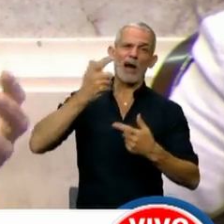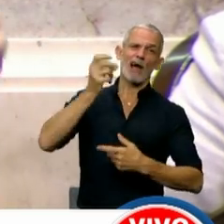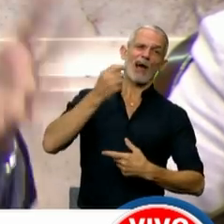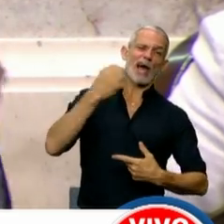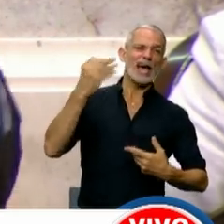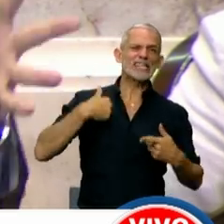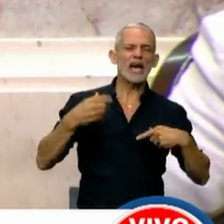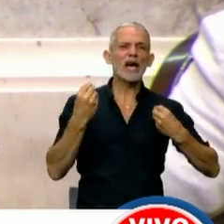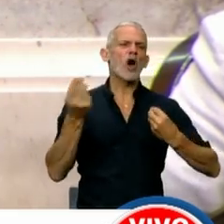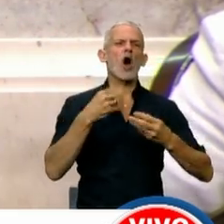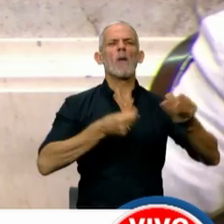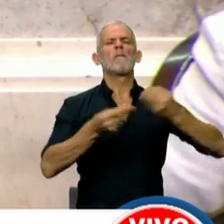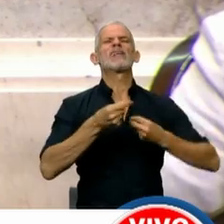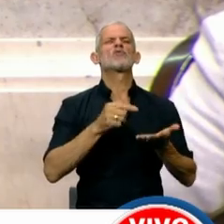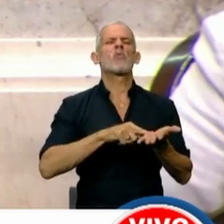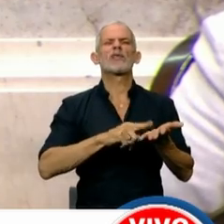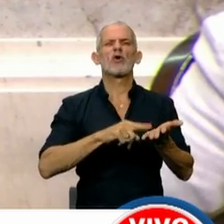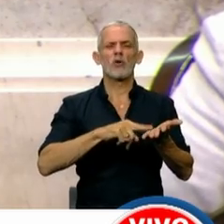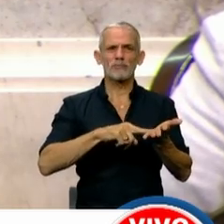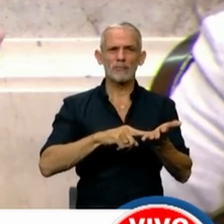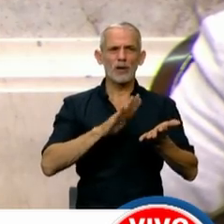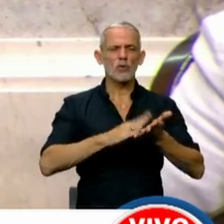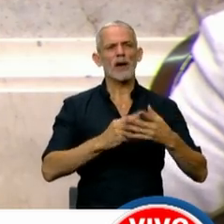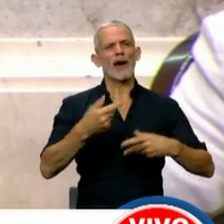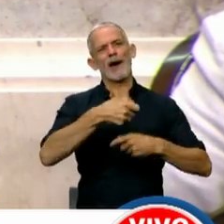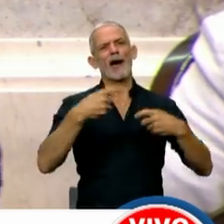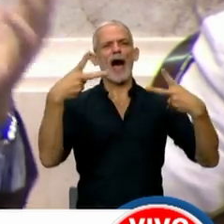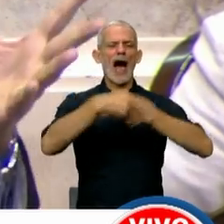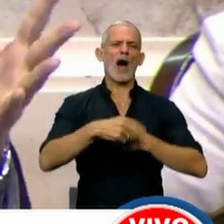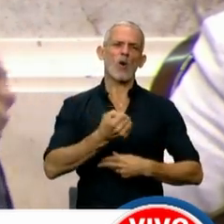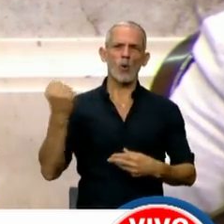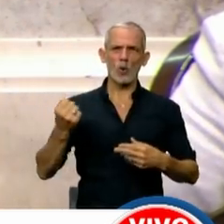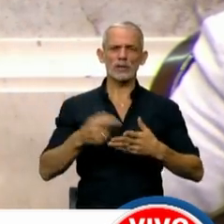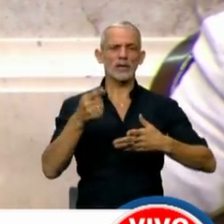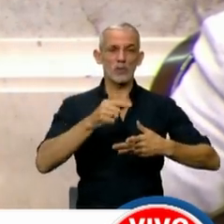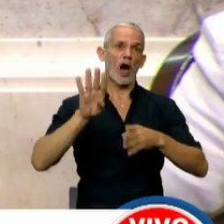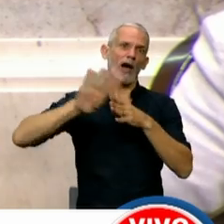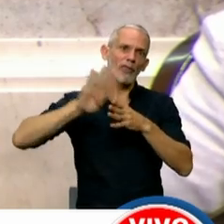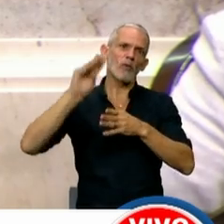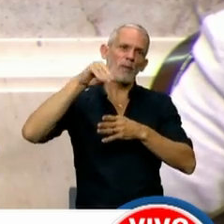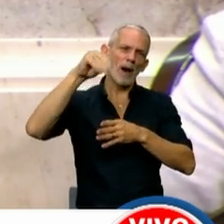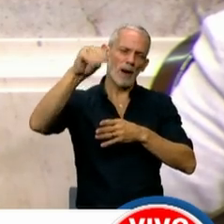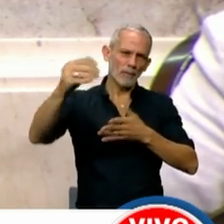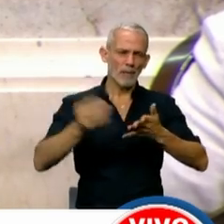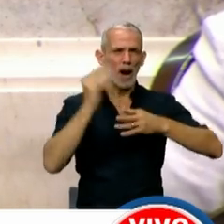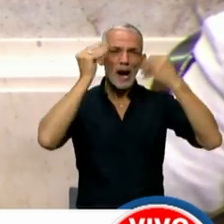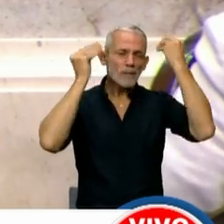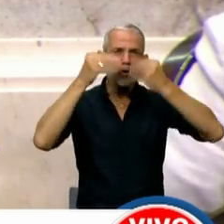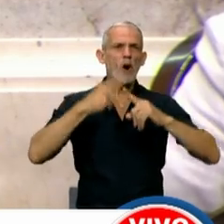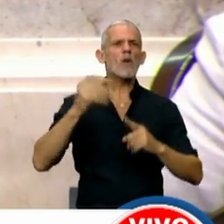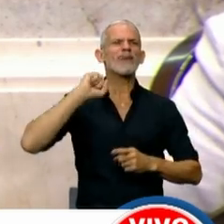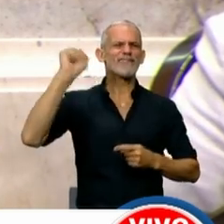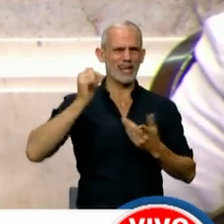nos dicen no este es un presupuesto de ajustes esto va a llevar el endeudamiento están preocupados por la